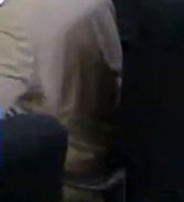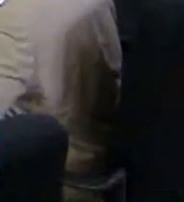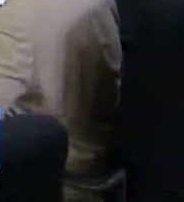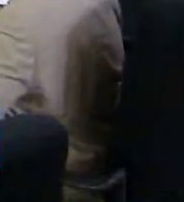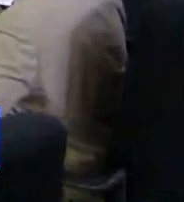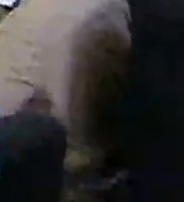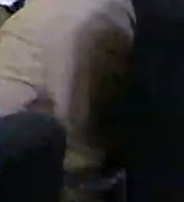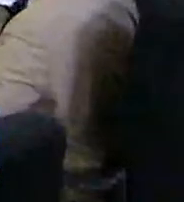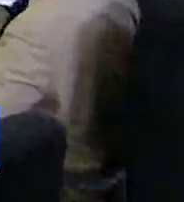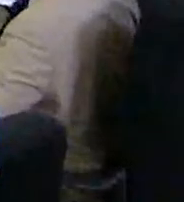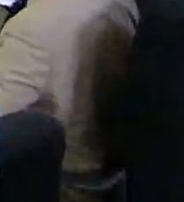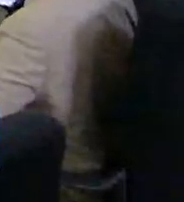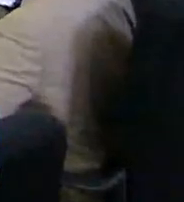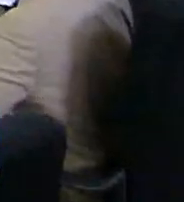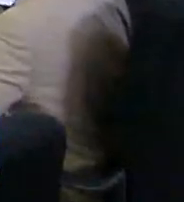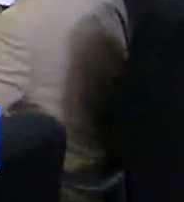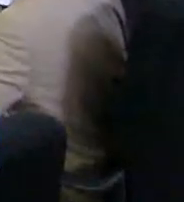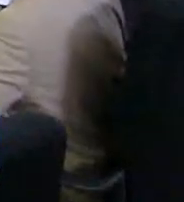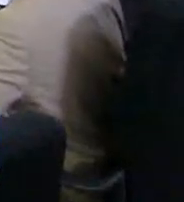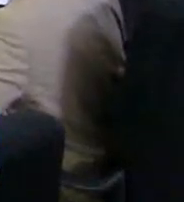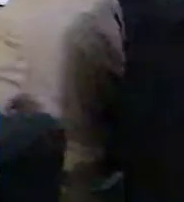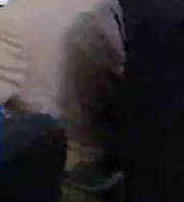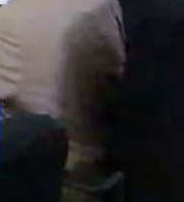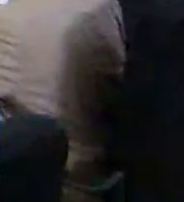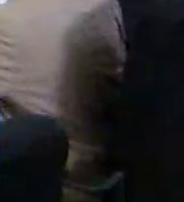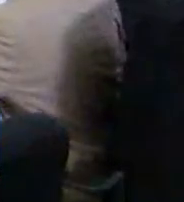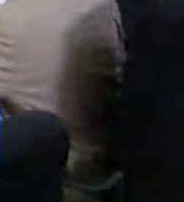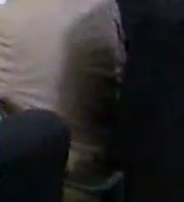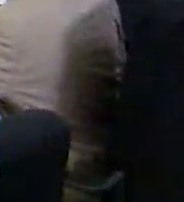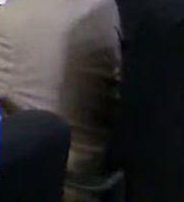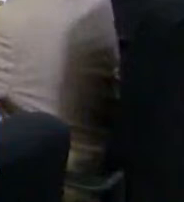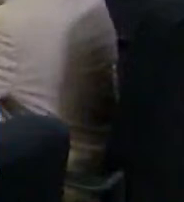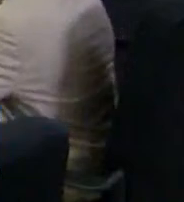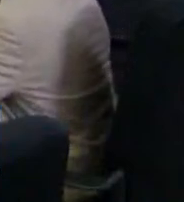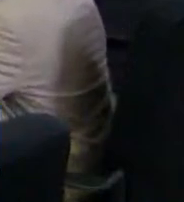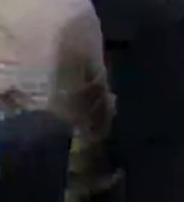Para la discusión tiene la palabra el diputado Sergio Celis.